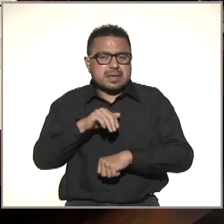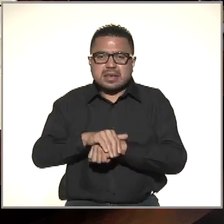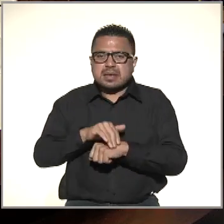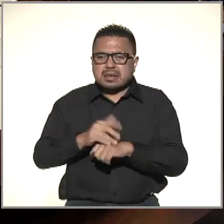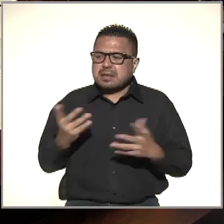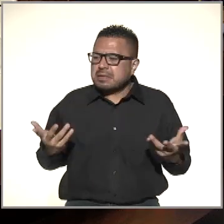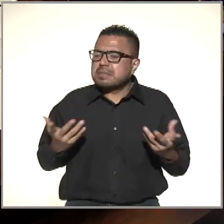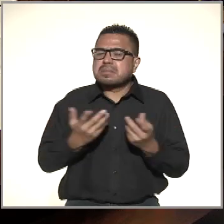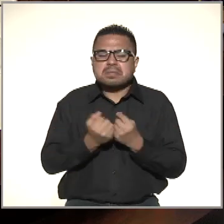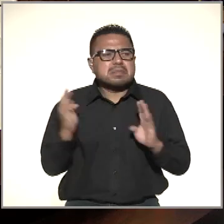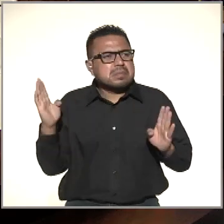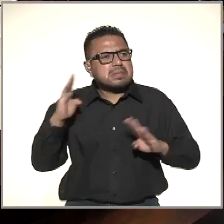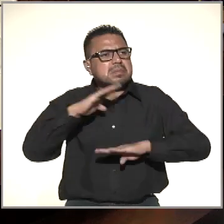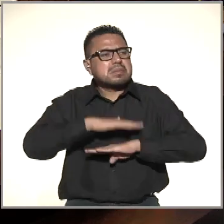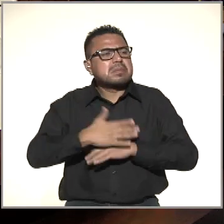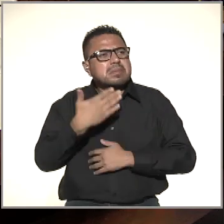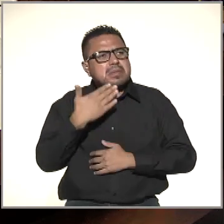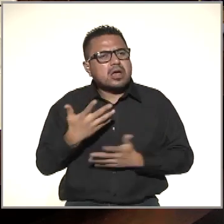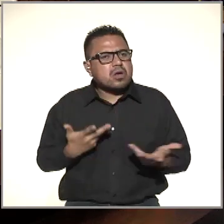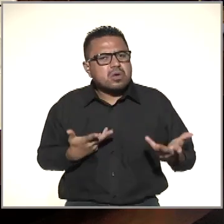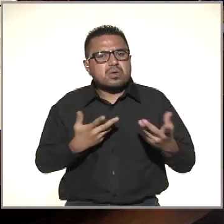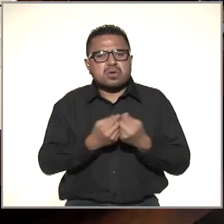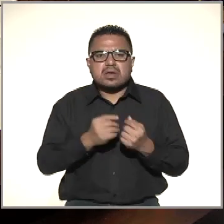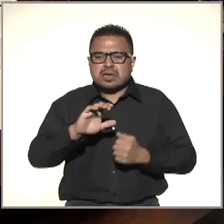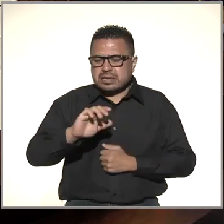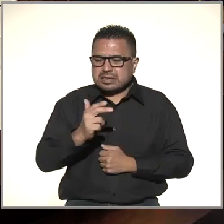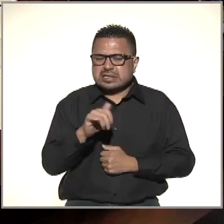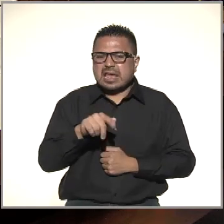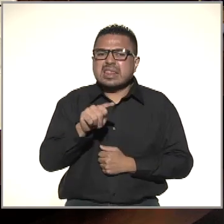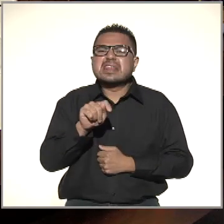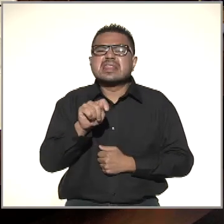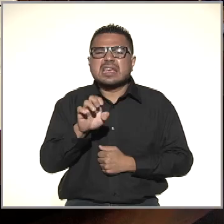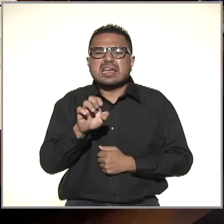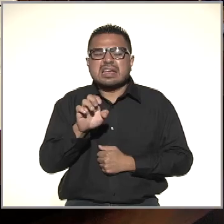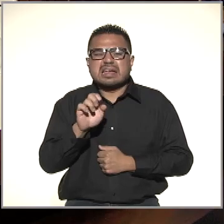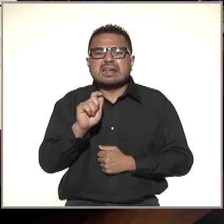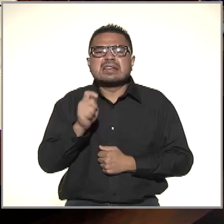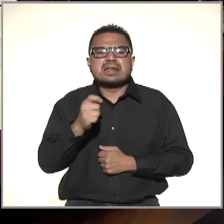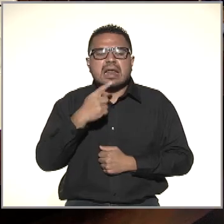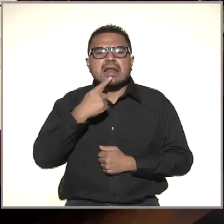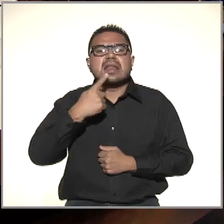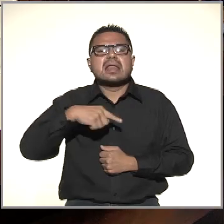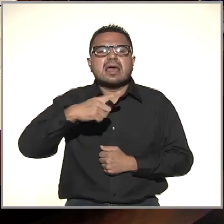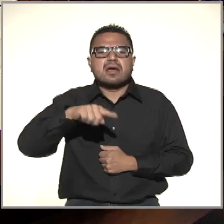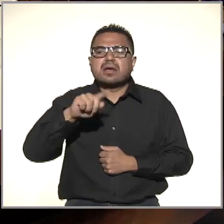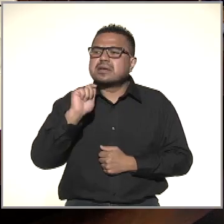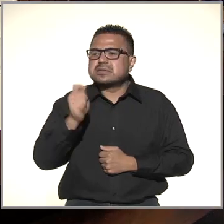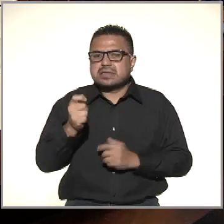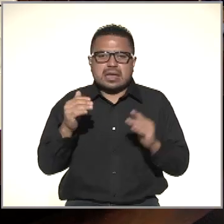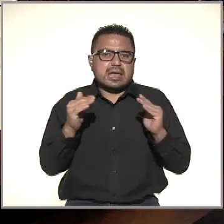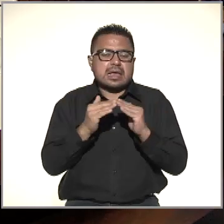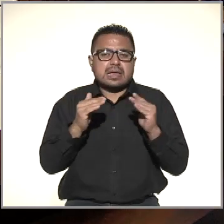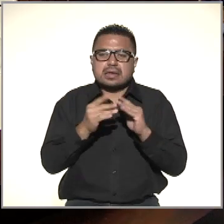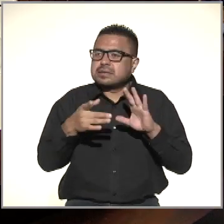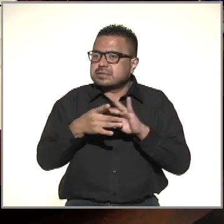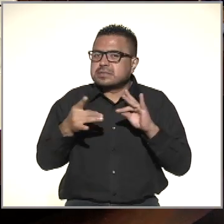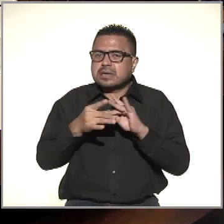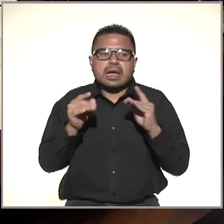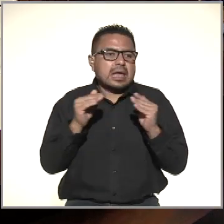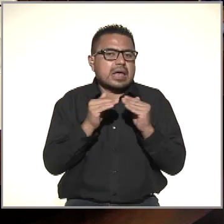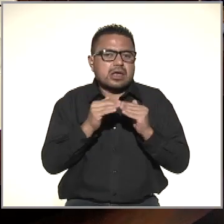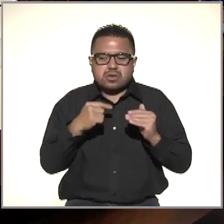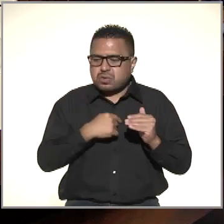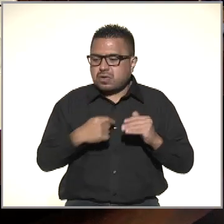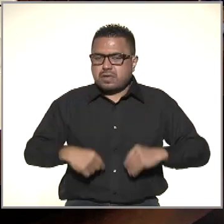un buen rato todos juntos. Chante viene de Chantli en náhuatl, que significa casa, nos explica la casa donde